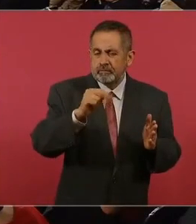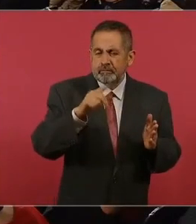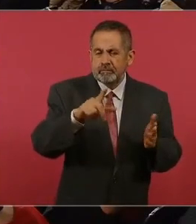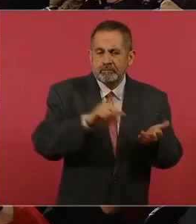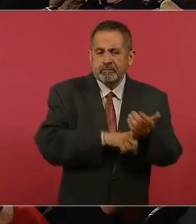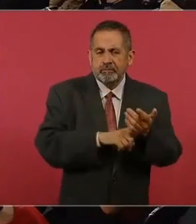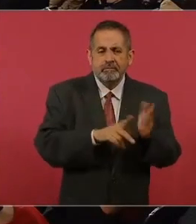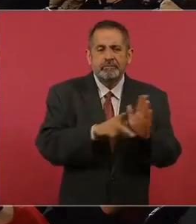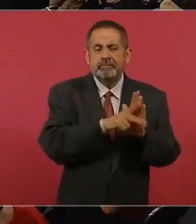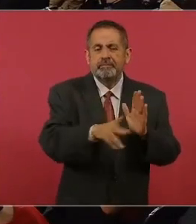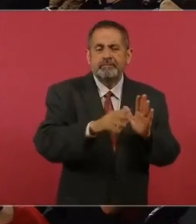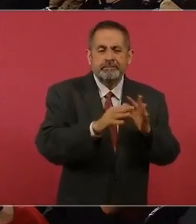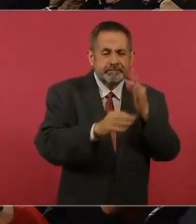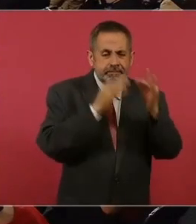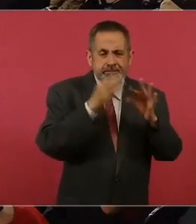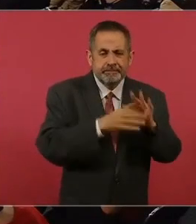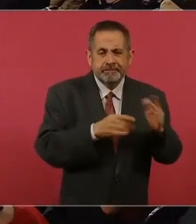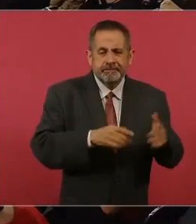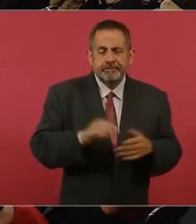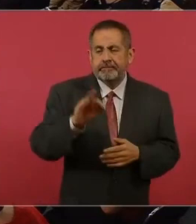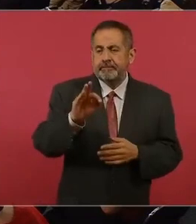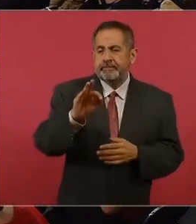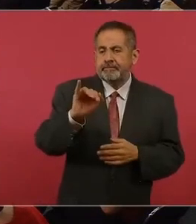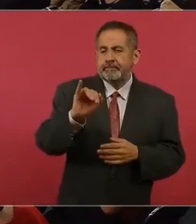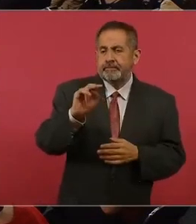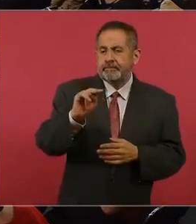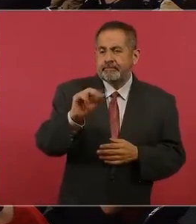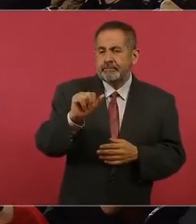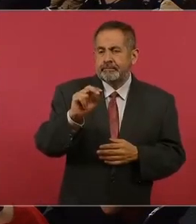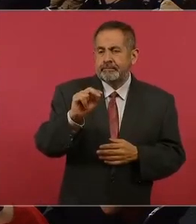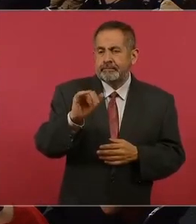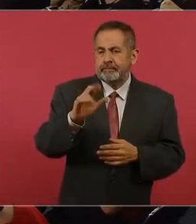Sí, El Financiero,